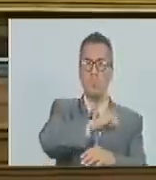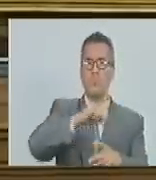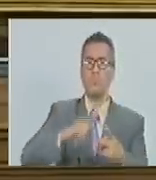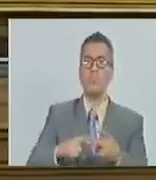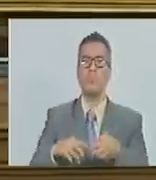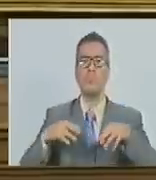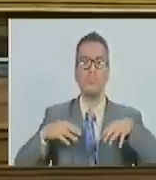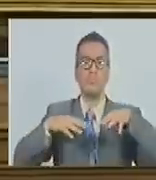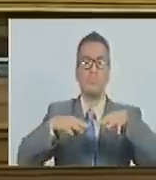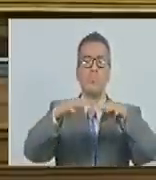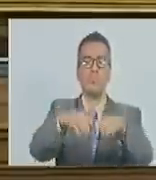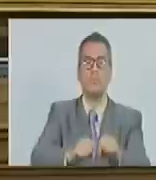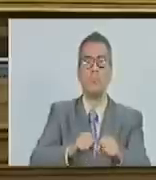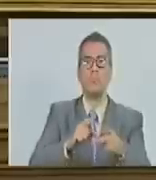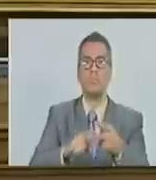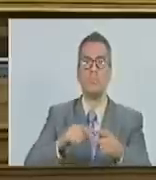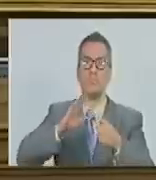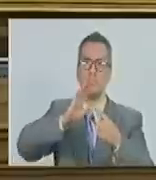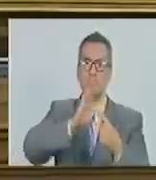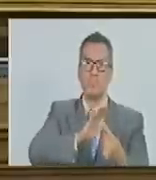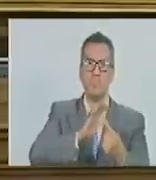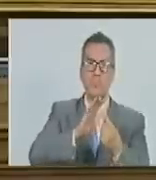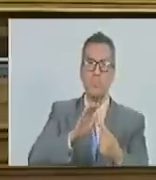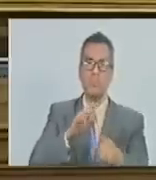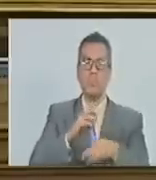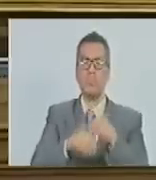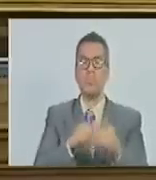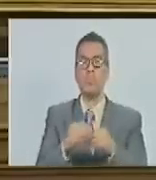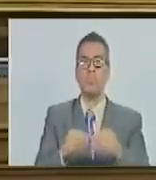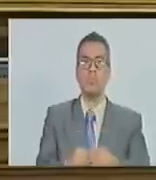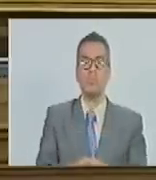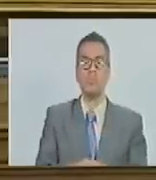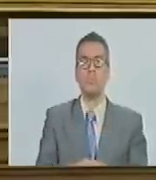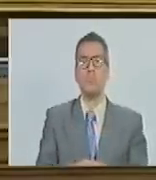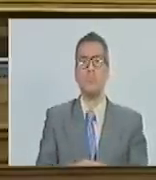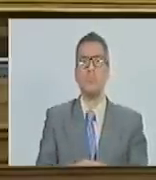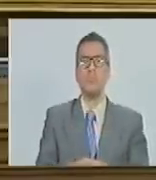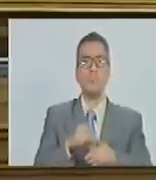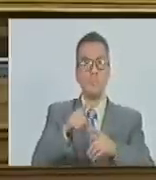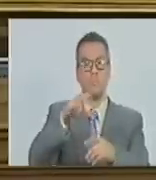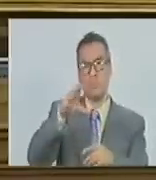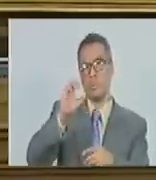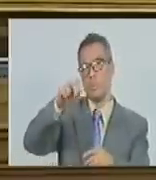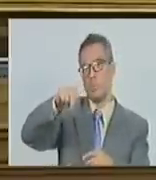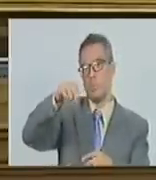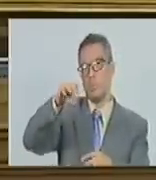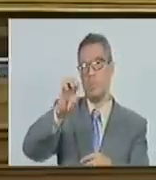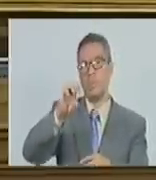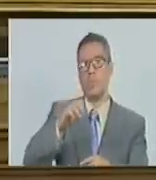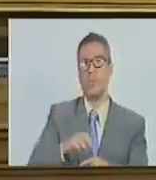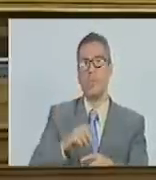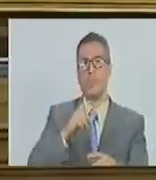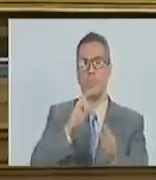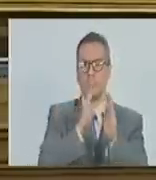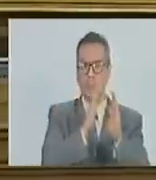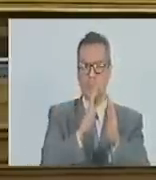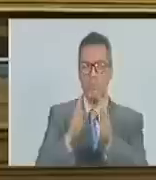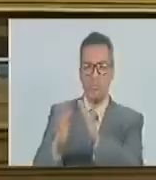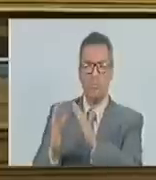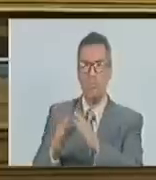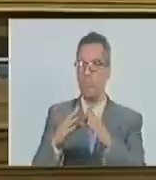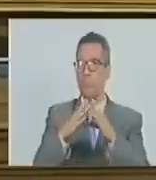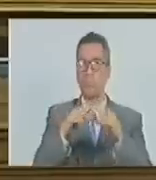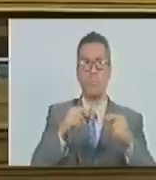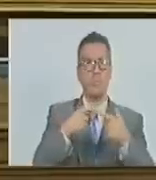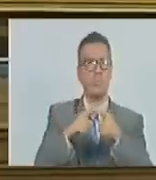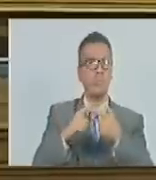la invasión, la presión hasta el colapso. Ese Consejo Nacional Electoral organizó, como todos